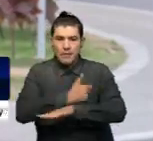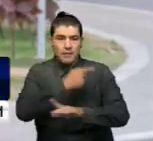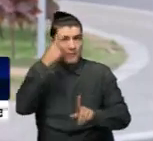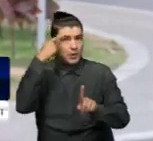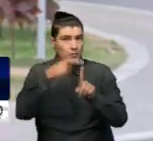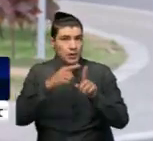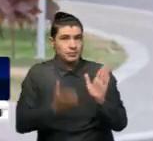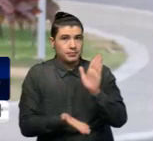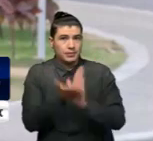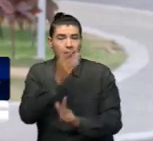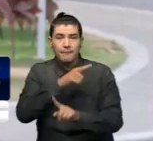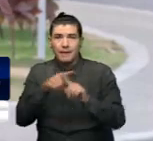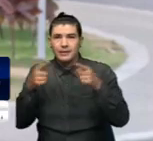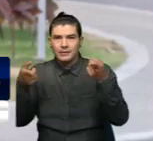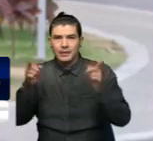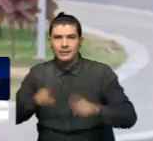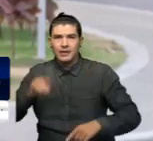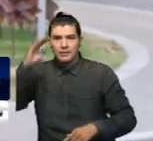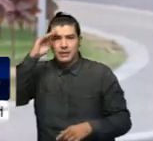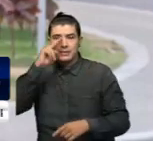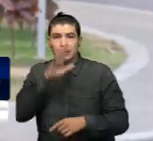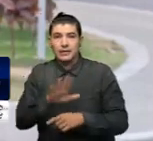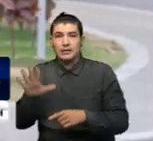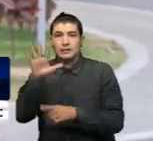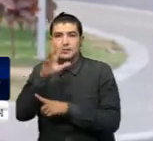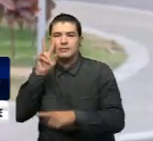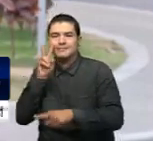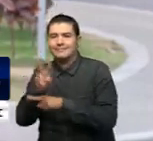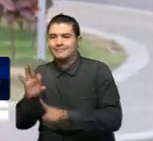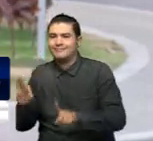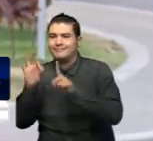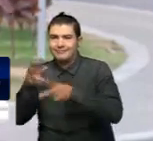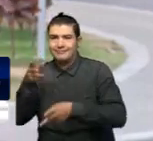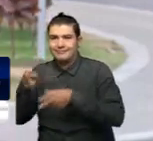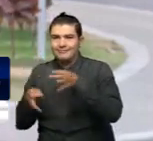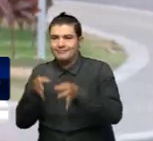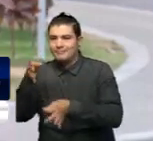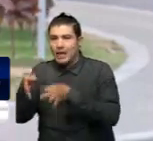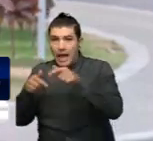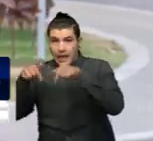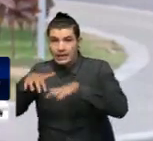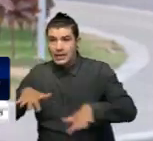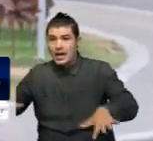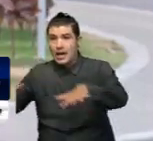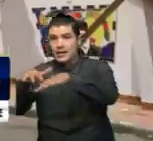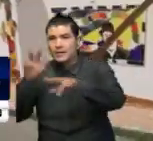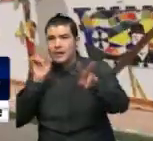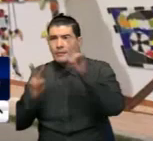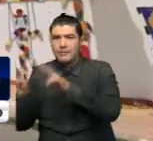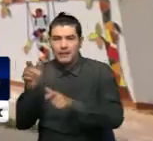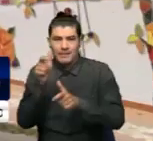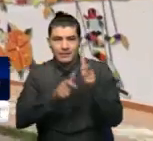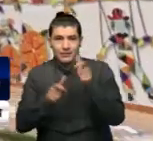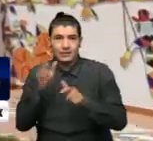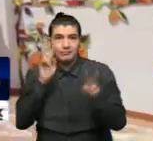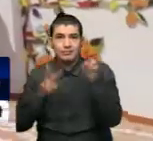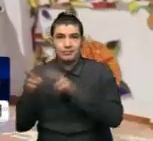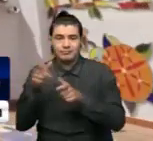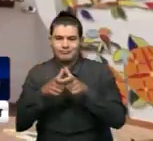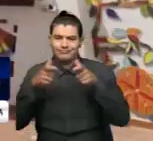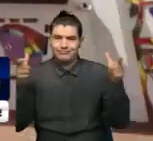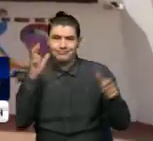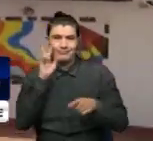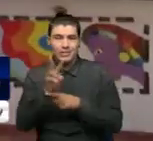autoridades han garantizado la seguridad en las zonas turísticas de la ciudad aumentando la visita de turistas desde hace dos semanas